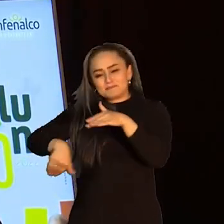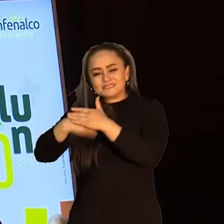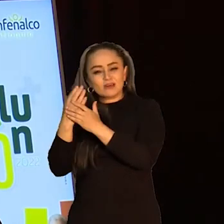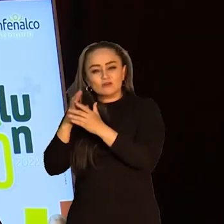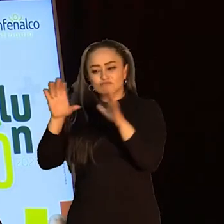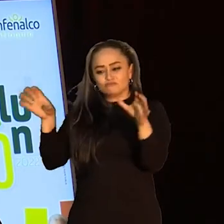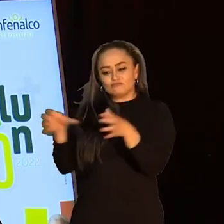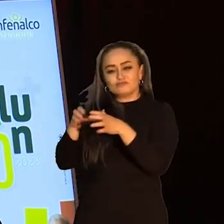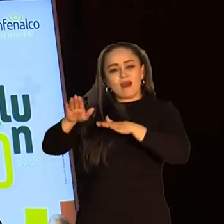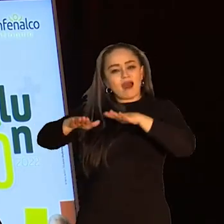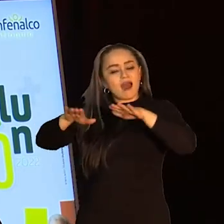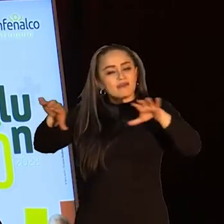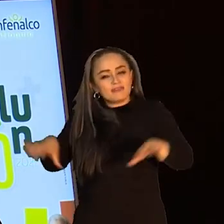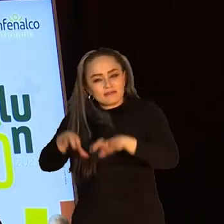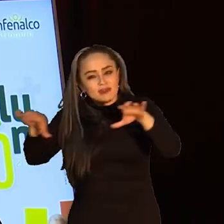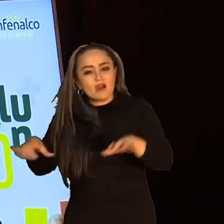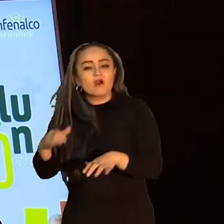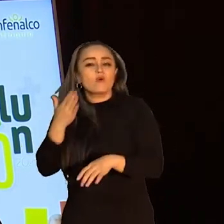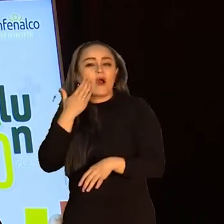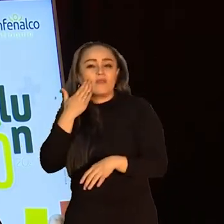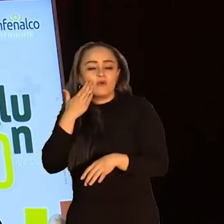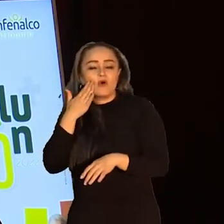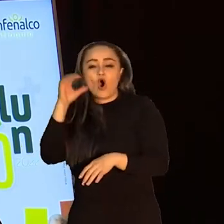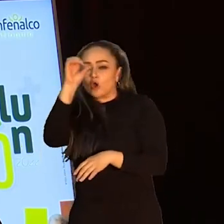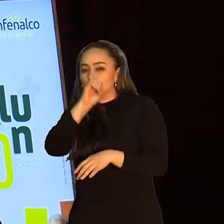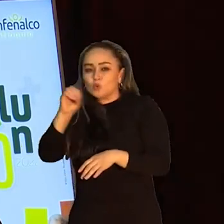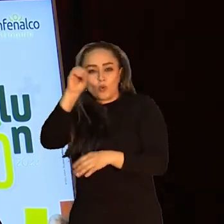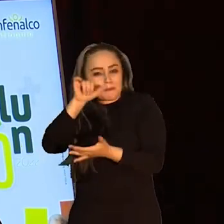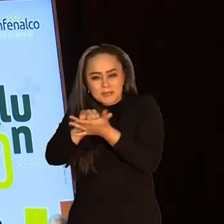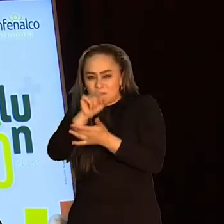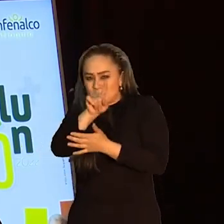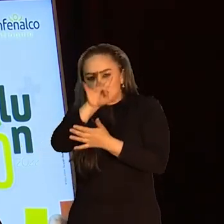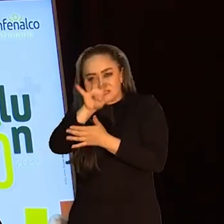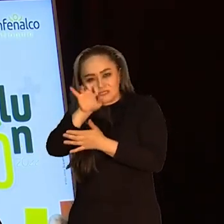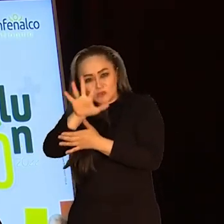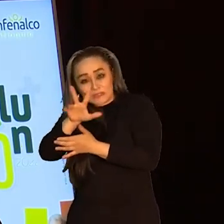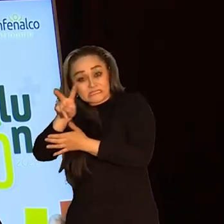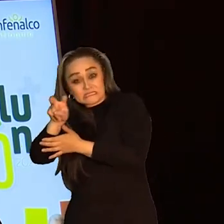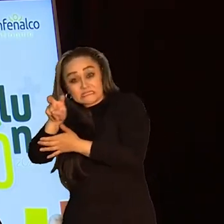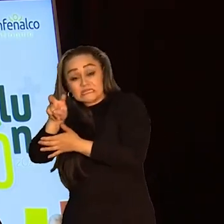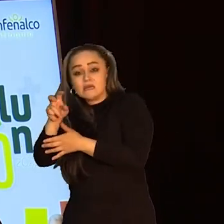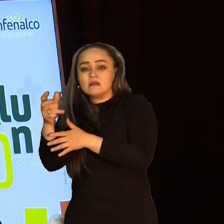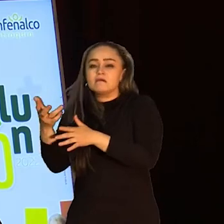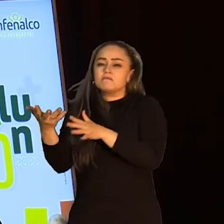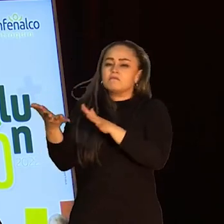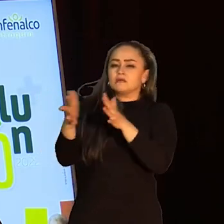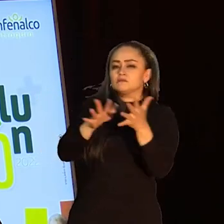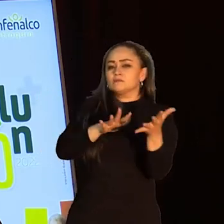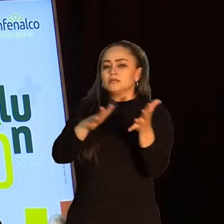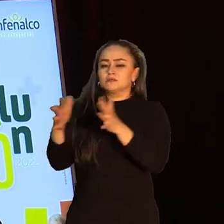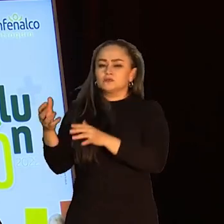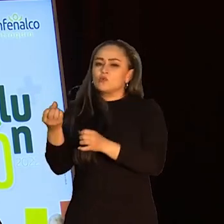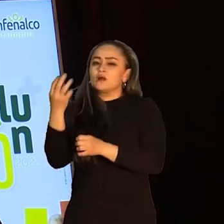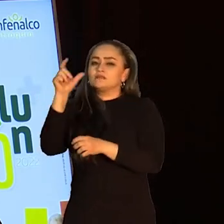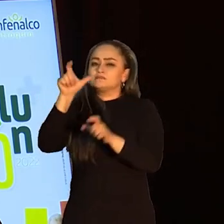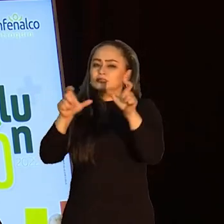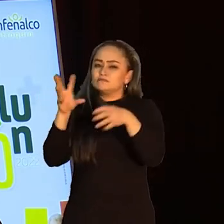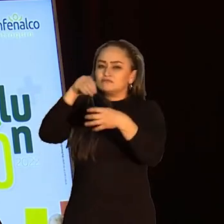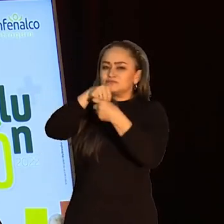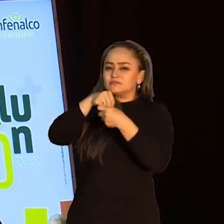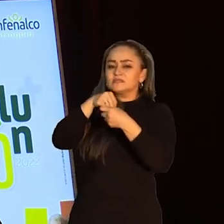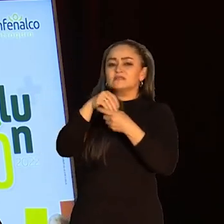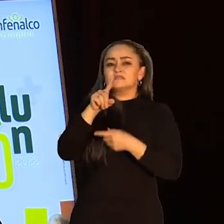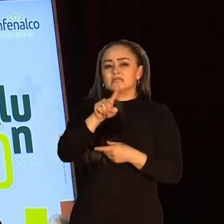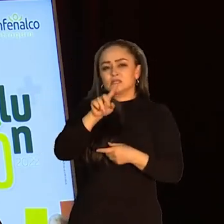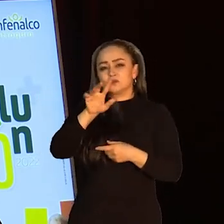actividades en el mes de octubre de ese mismo año, contaba ya con 185 empresarios y 1.000